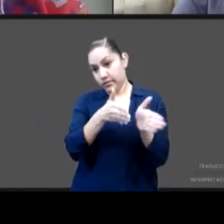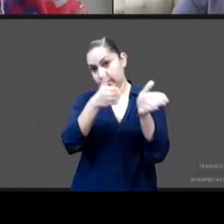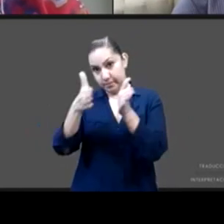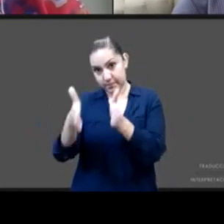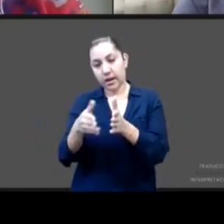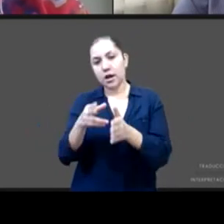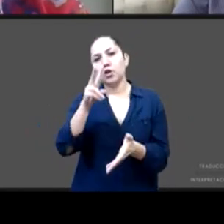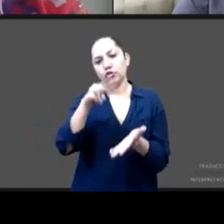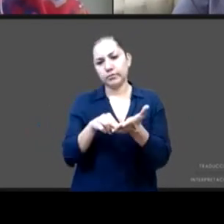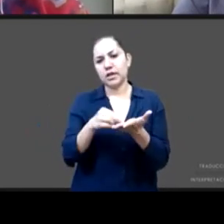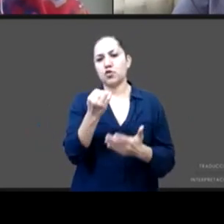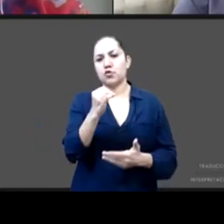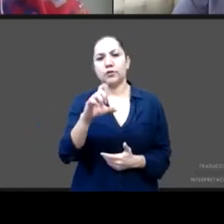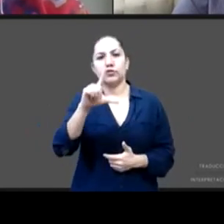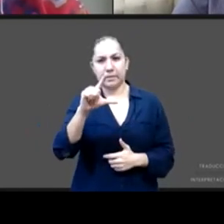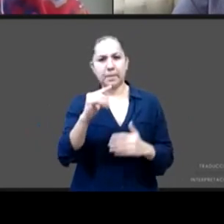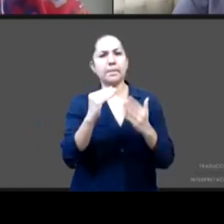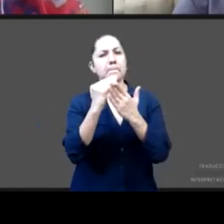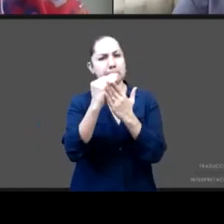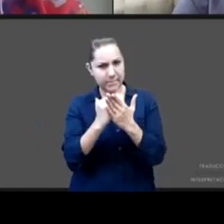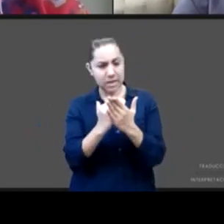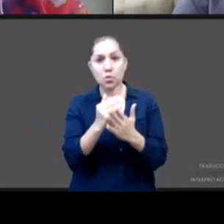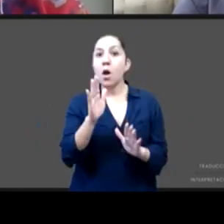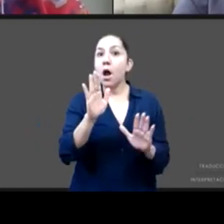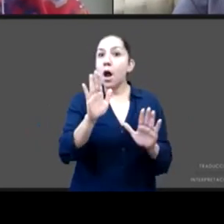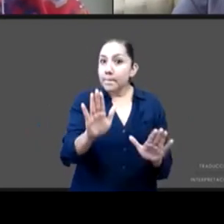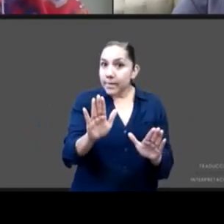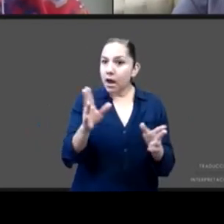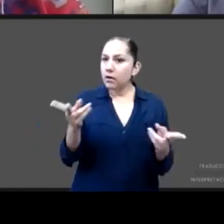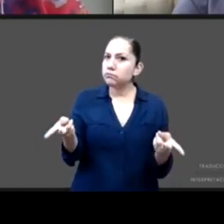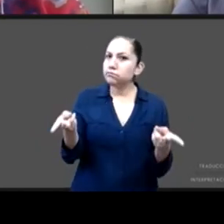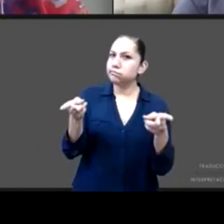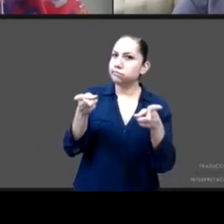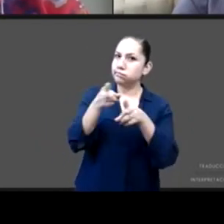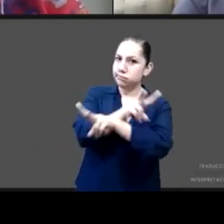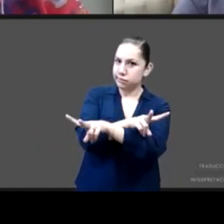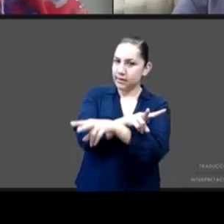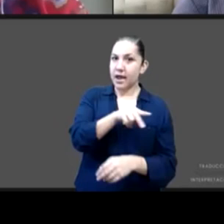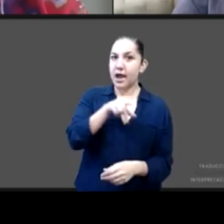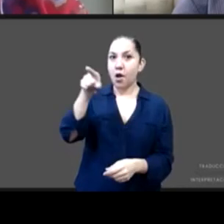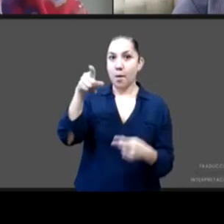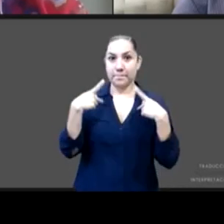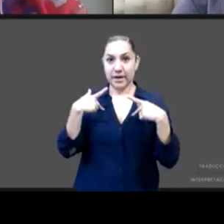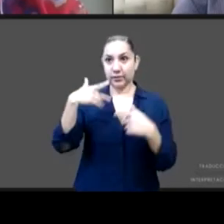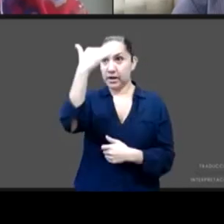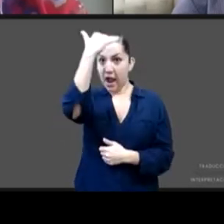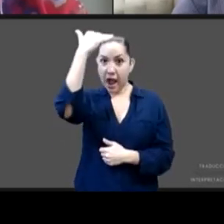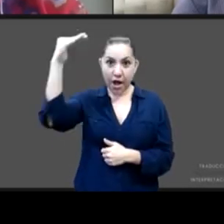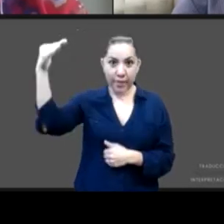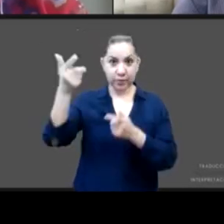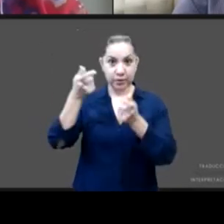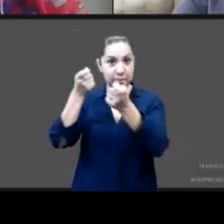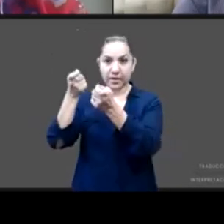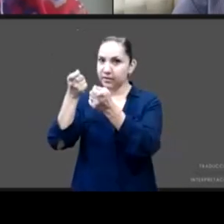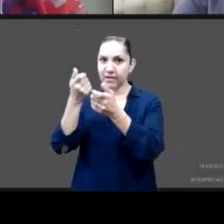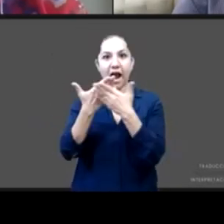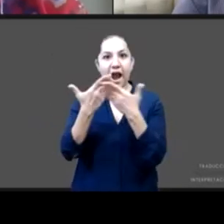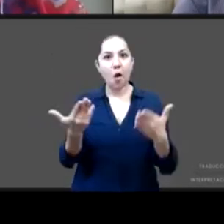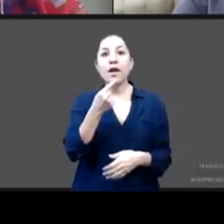disminución, pero el porcentaje de niños y niñas víctimas aumentó. Ya el año pasado era